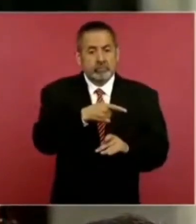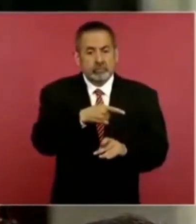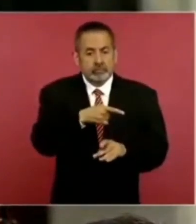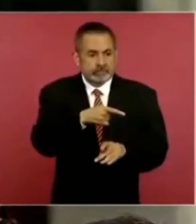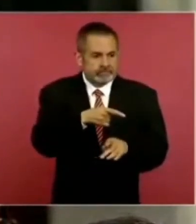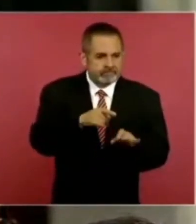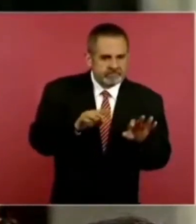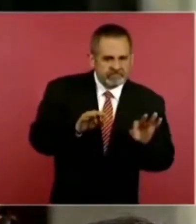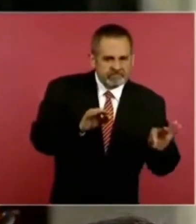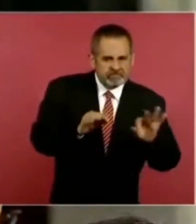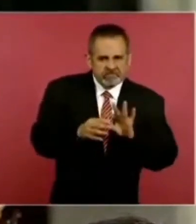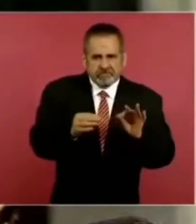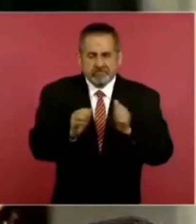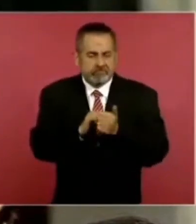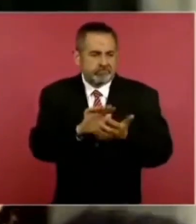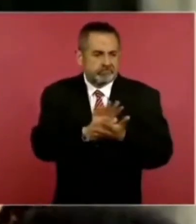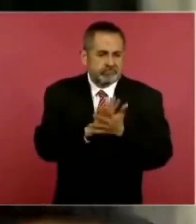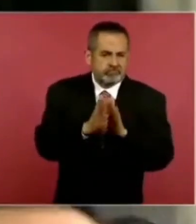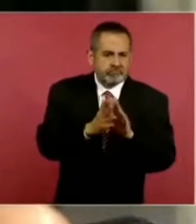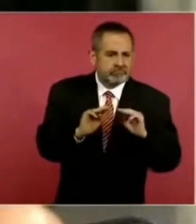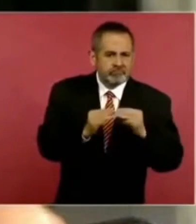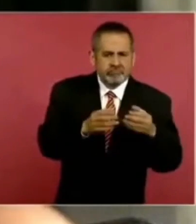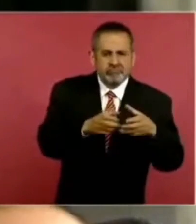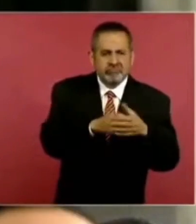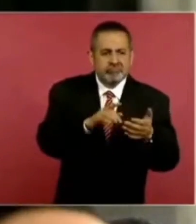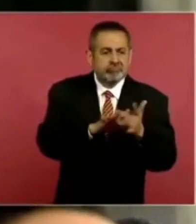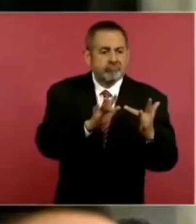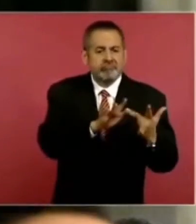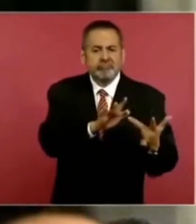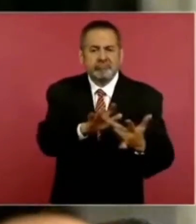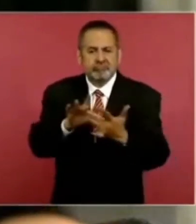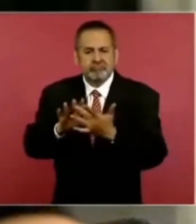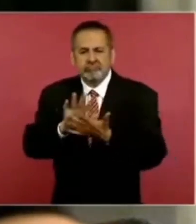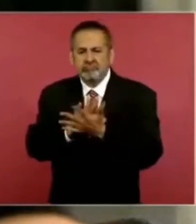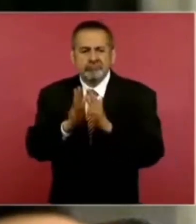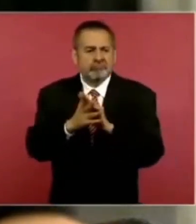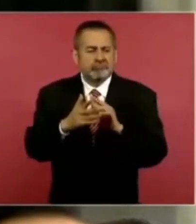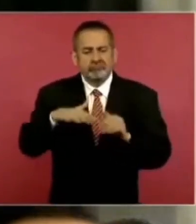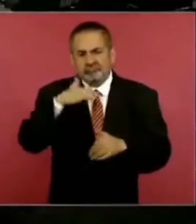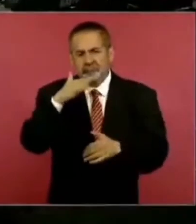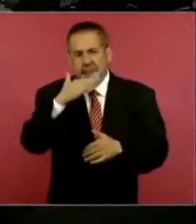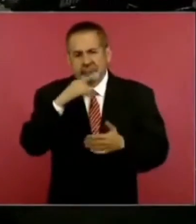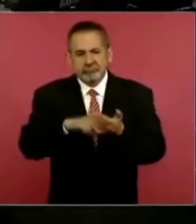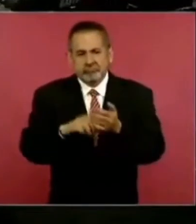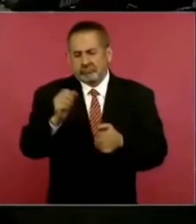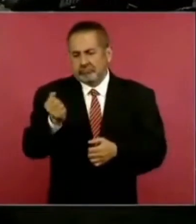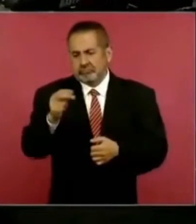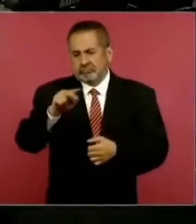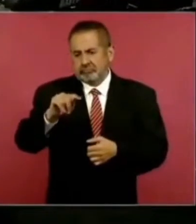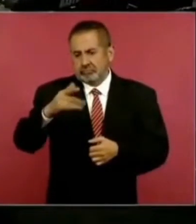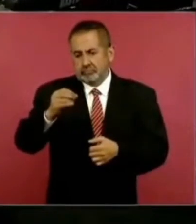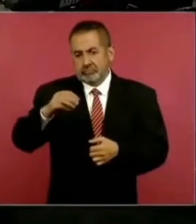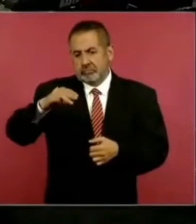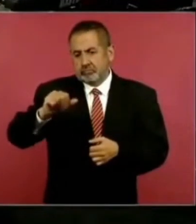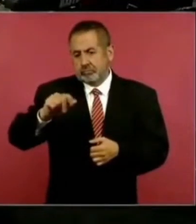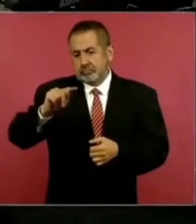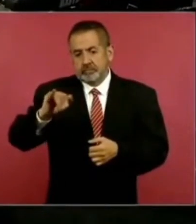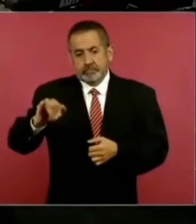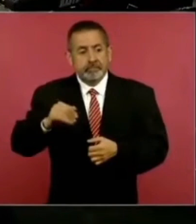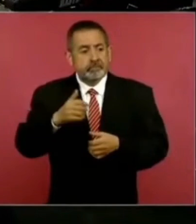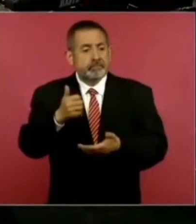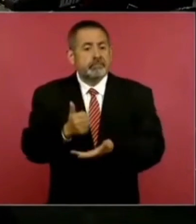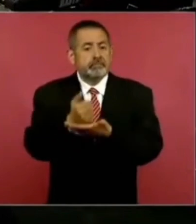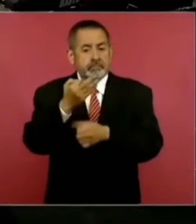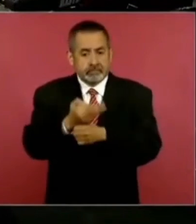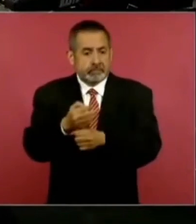tejió bajo contubernio y corrupción una red de cómplices, entre ellos Santiago Martí, asistente de